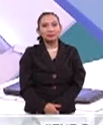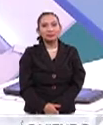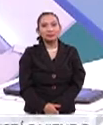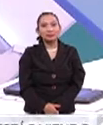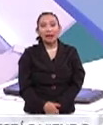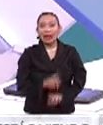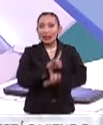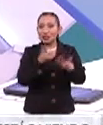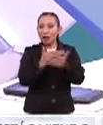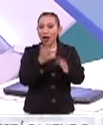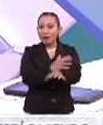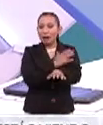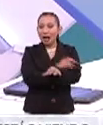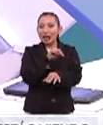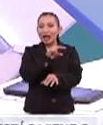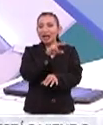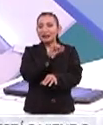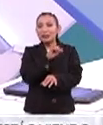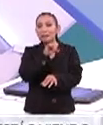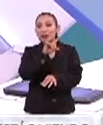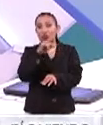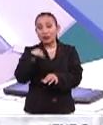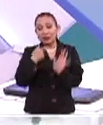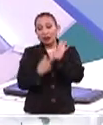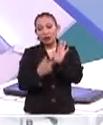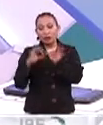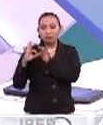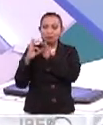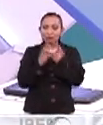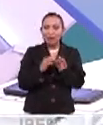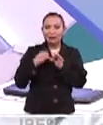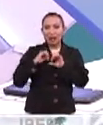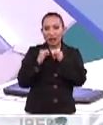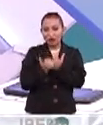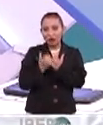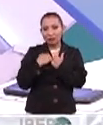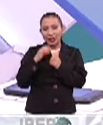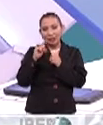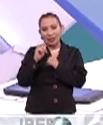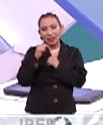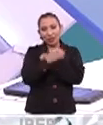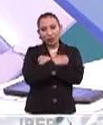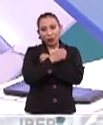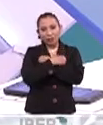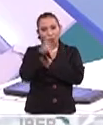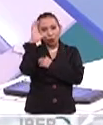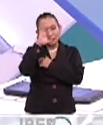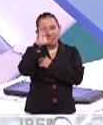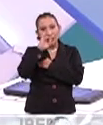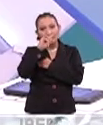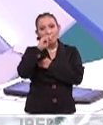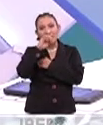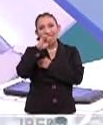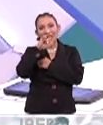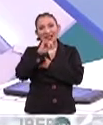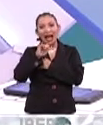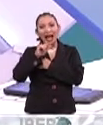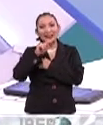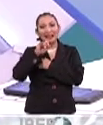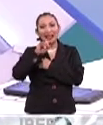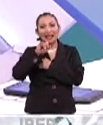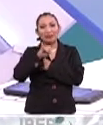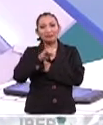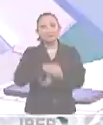de esta lista ahora no sé compañera nancy mendoza ella no tiene la colaboración de la asociación de las televisiones educativas y culturales iberoamericanas atei